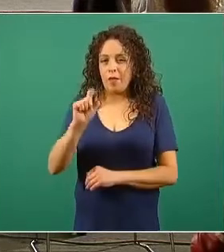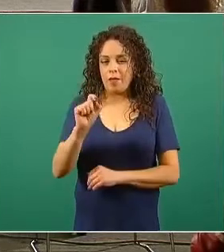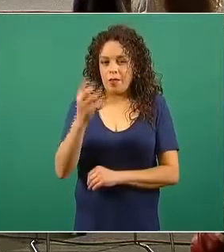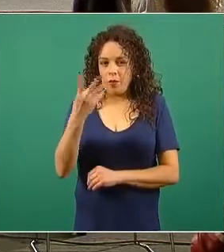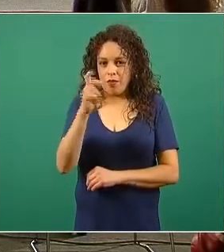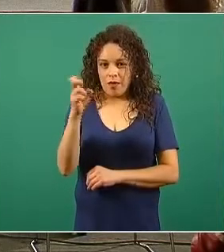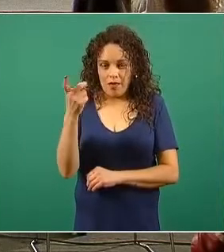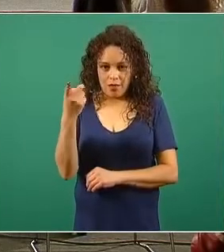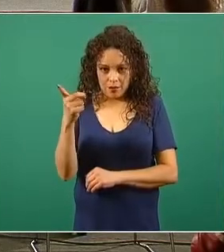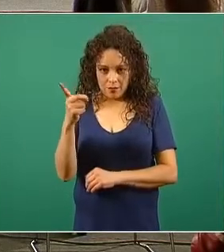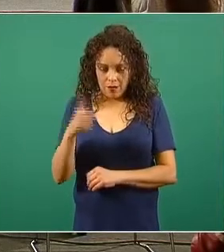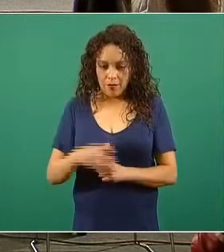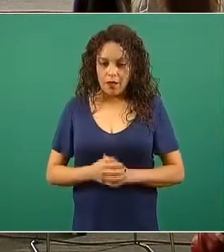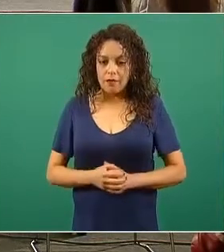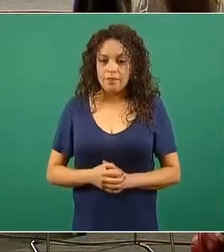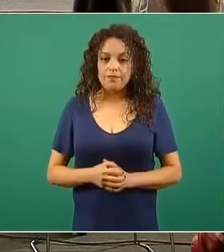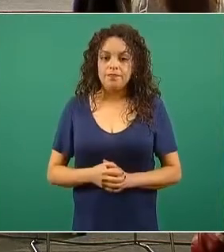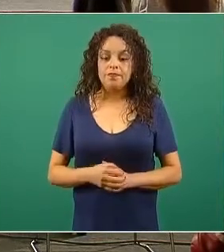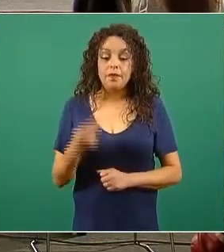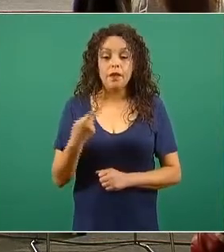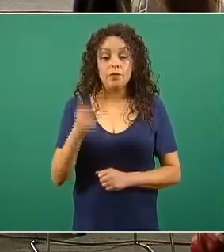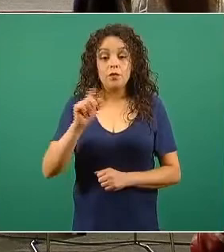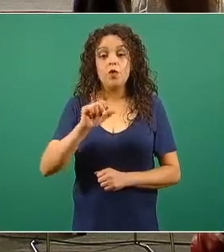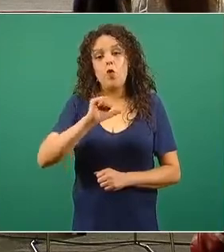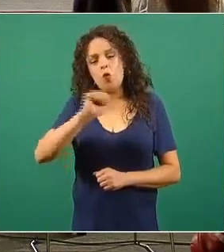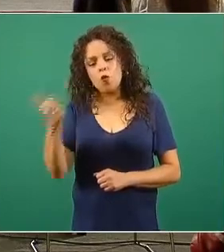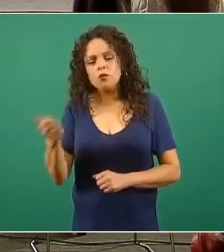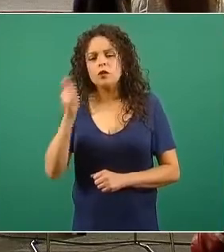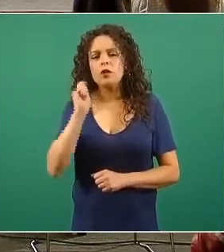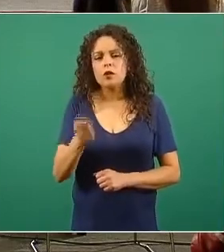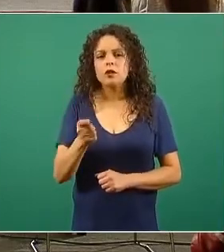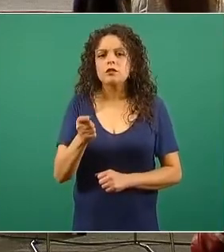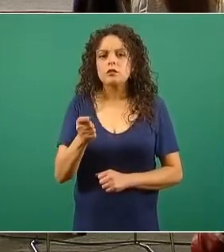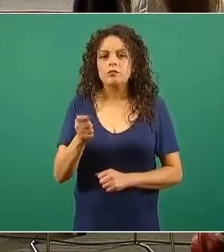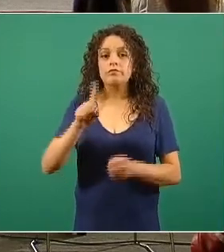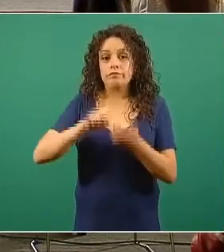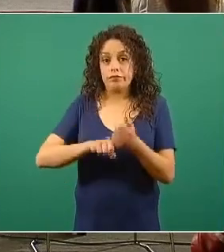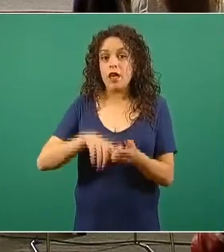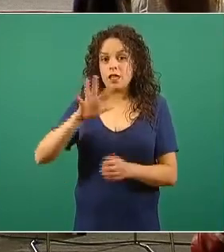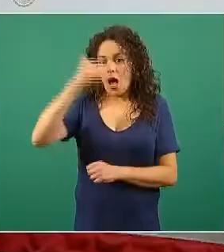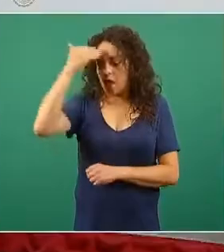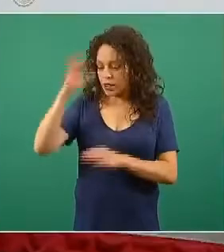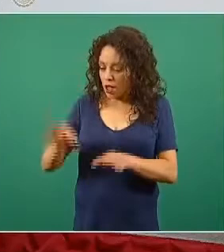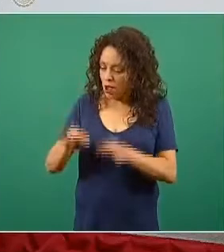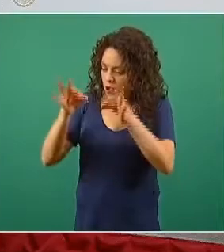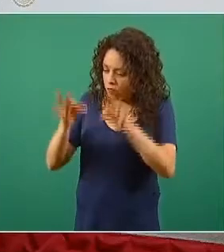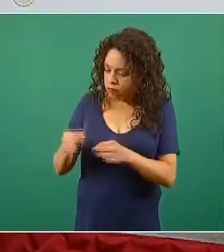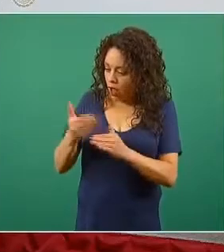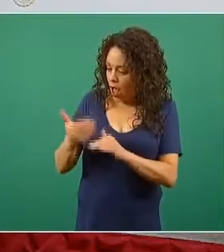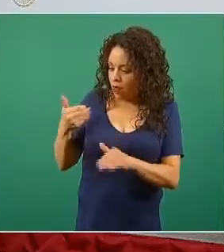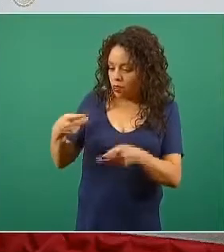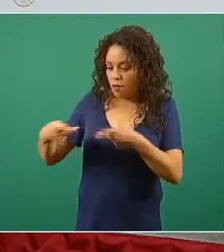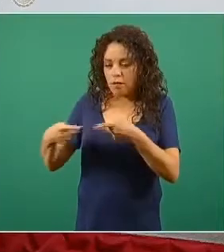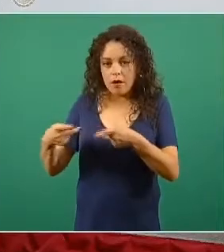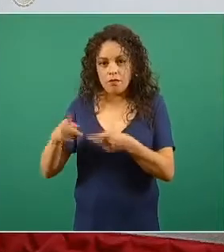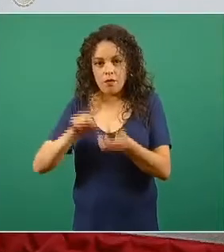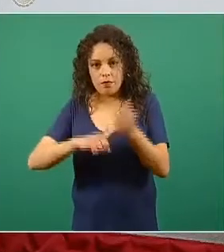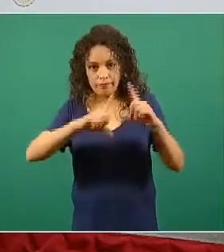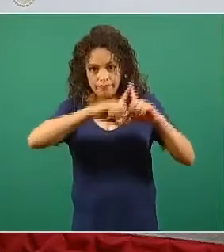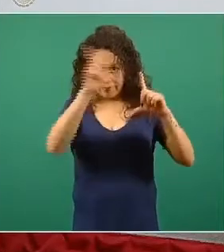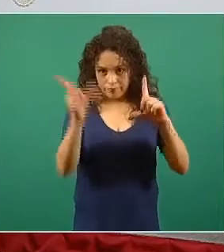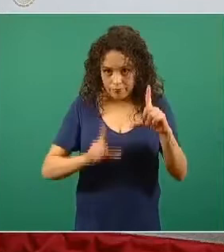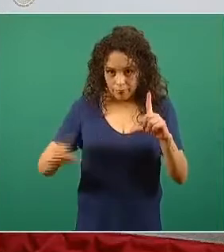están bastante bien definidos en la política nacional, y que tiene que ver precisamente con el